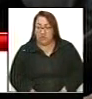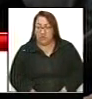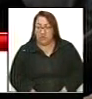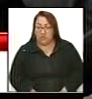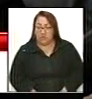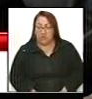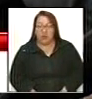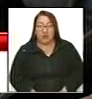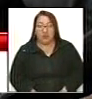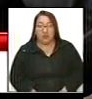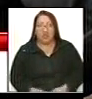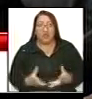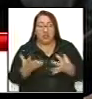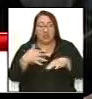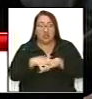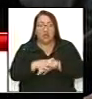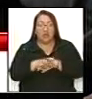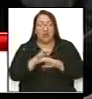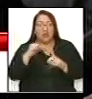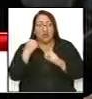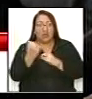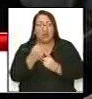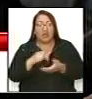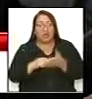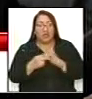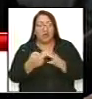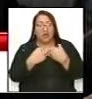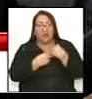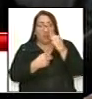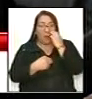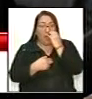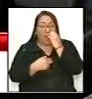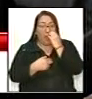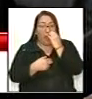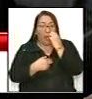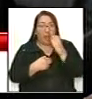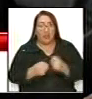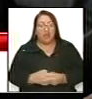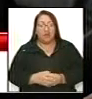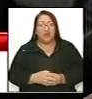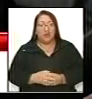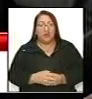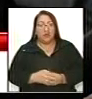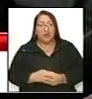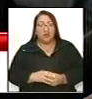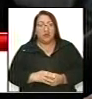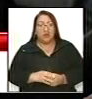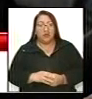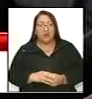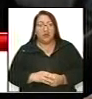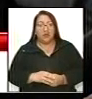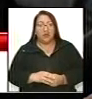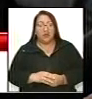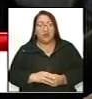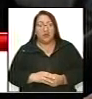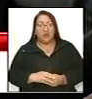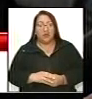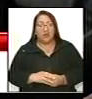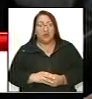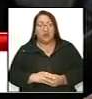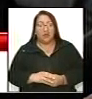una sociedad de gestión que lo represente. Ahora, dentro del sustento, o mejor dicho, la